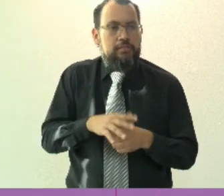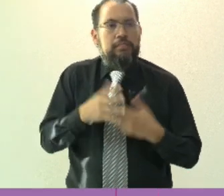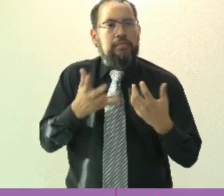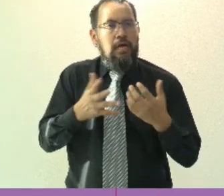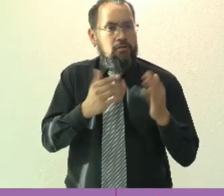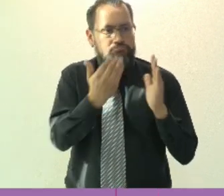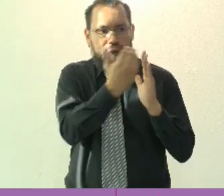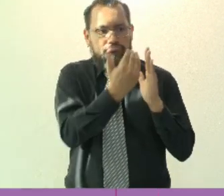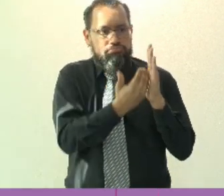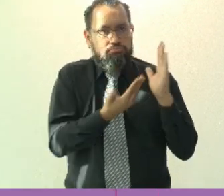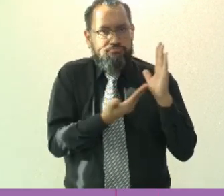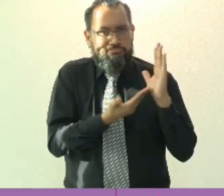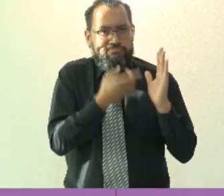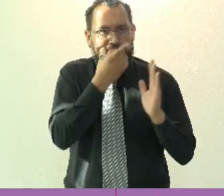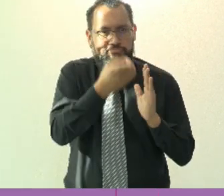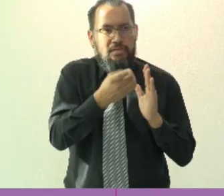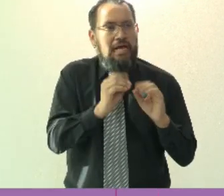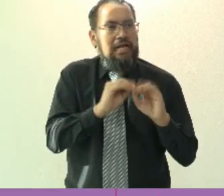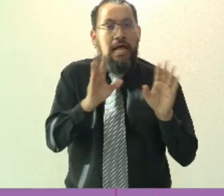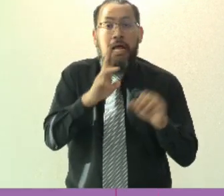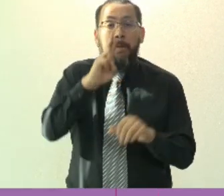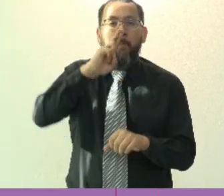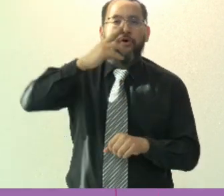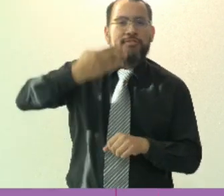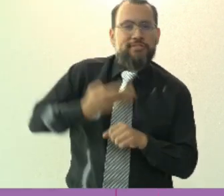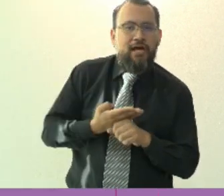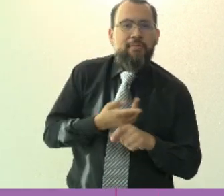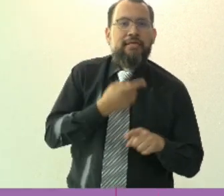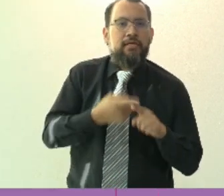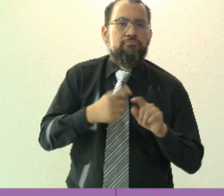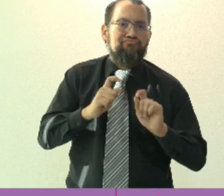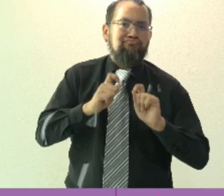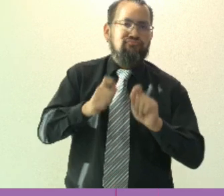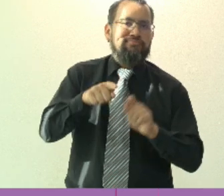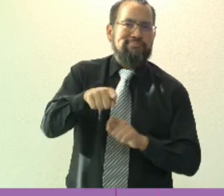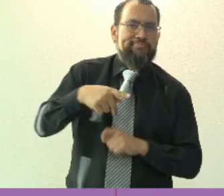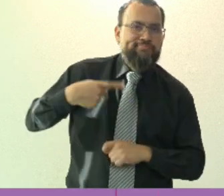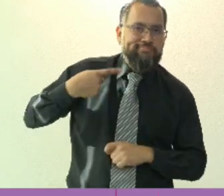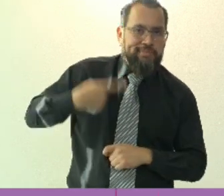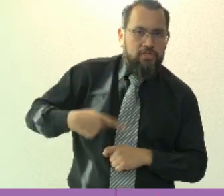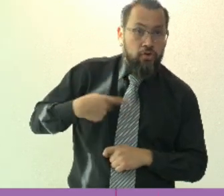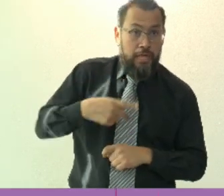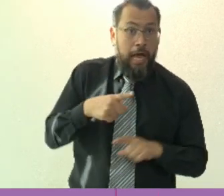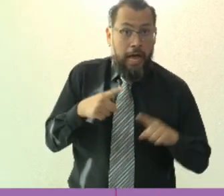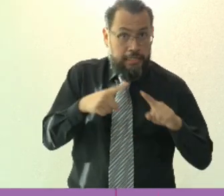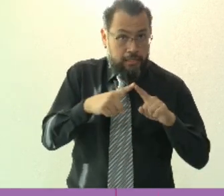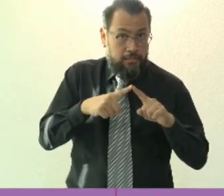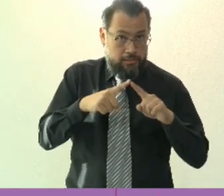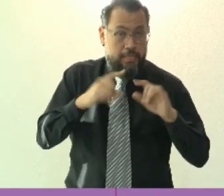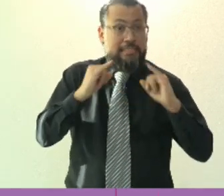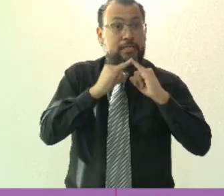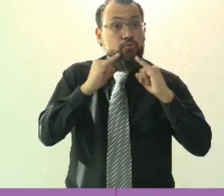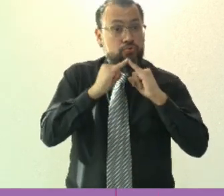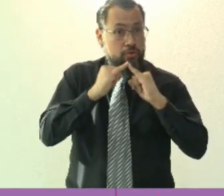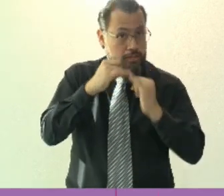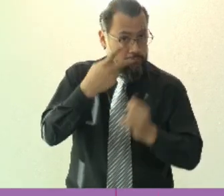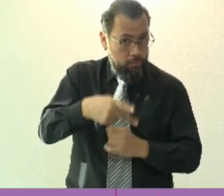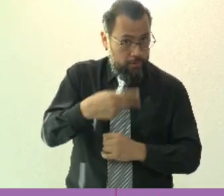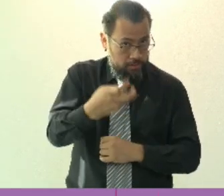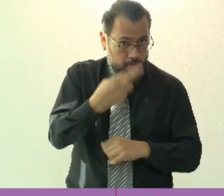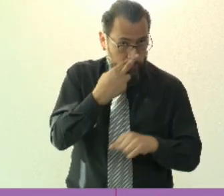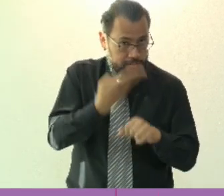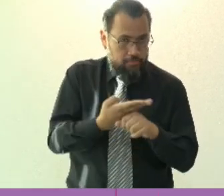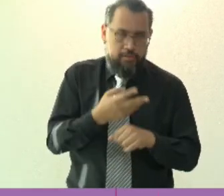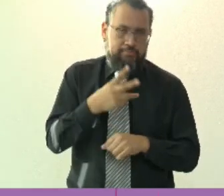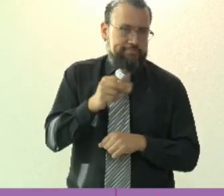lineamiento es muy claro. La carga de la responsabilidad es personal. Ahí no dice que la institución será responsable, no. Dice